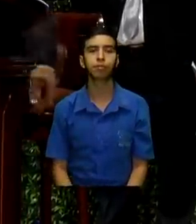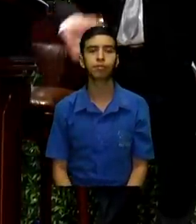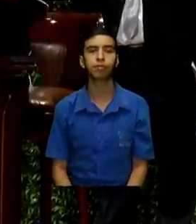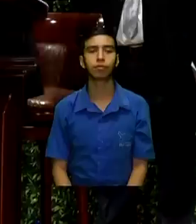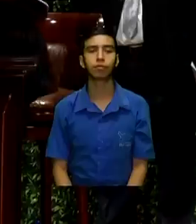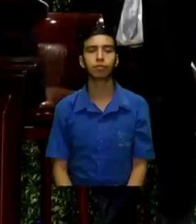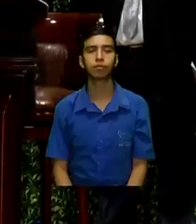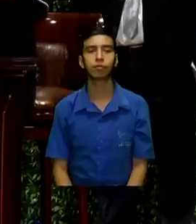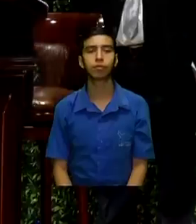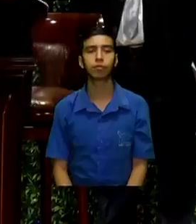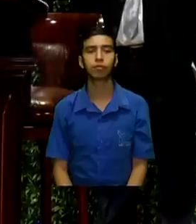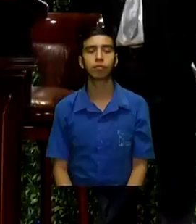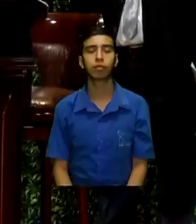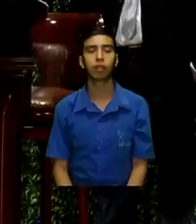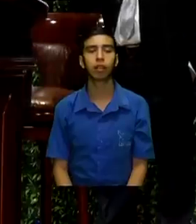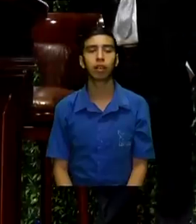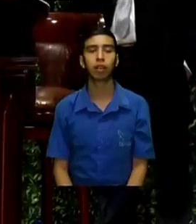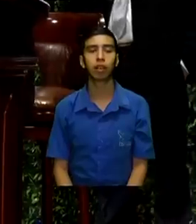Va la gente a las playas de...